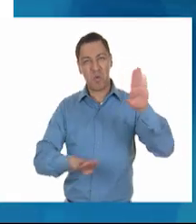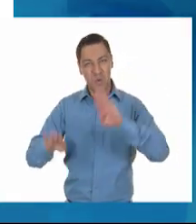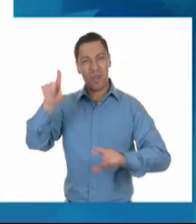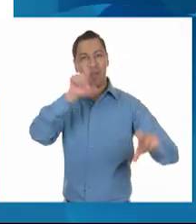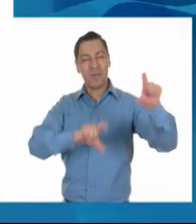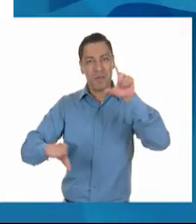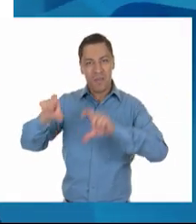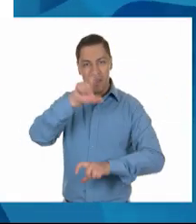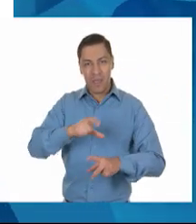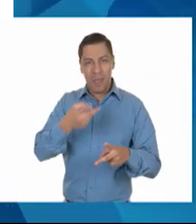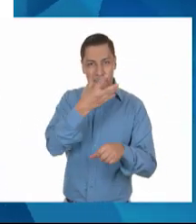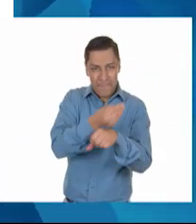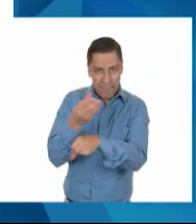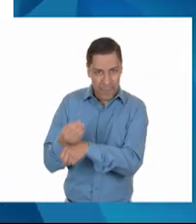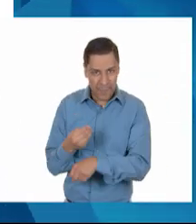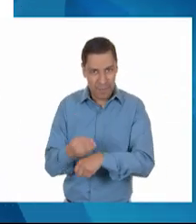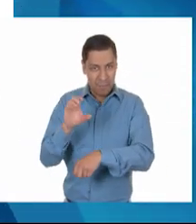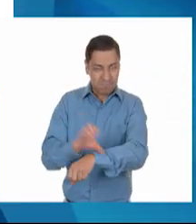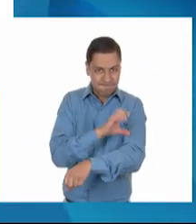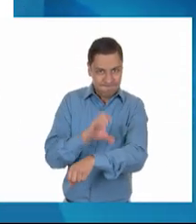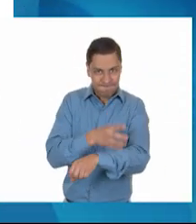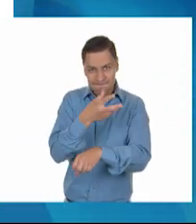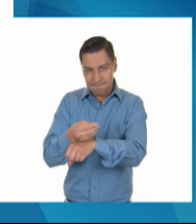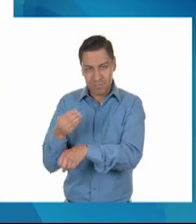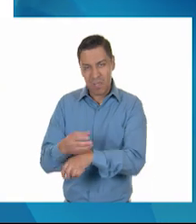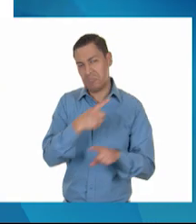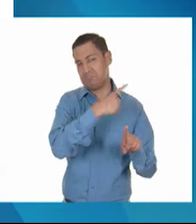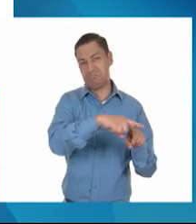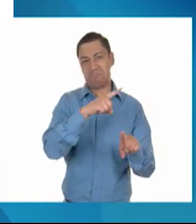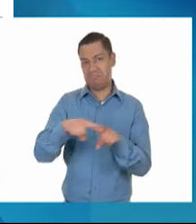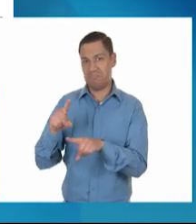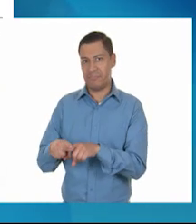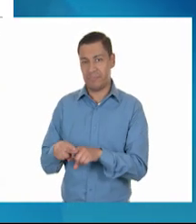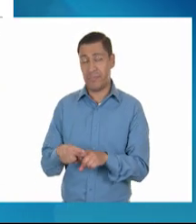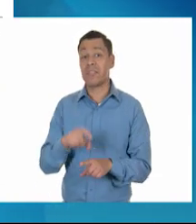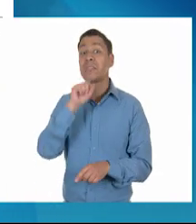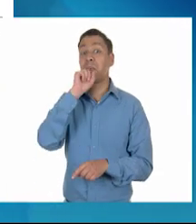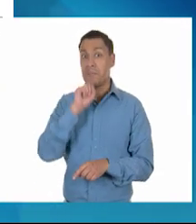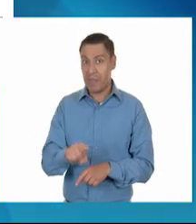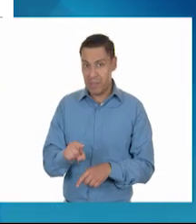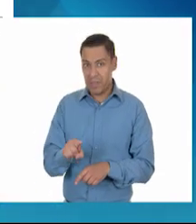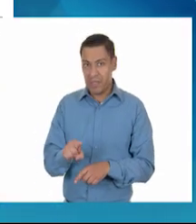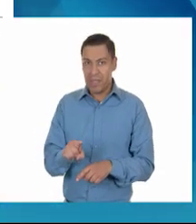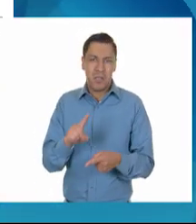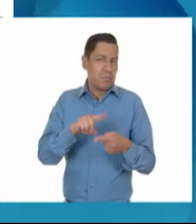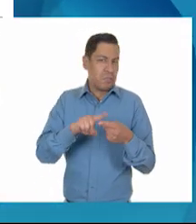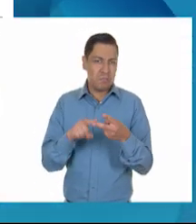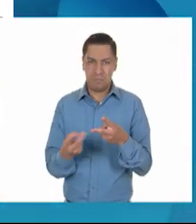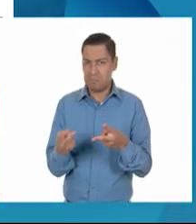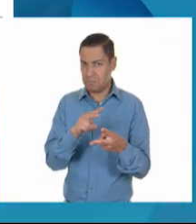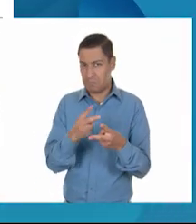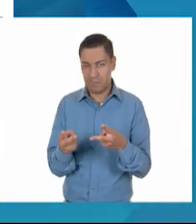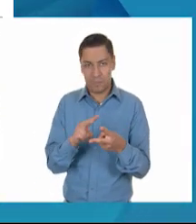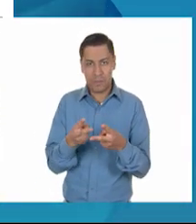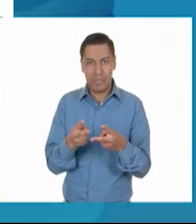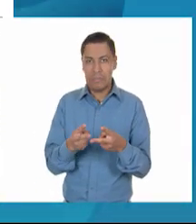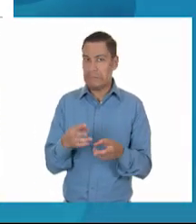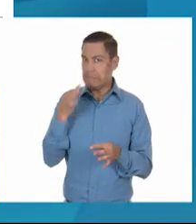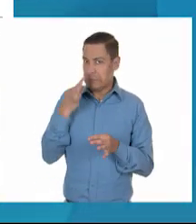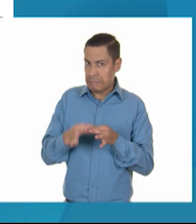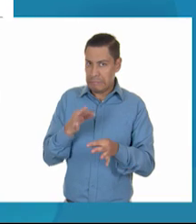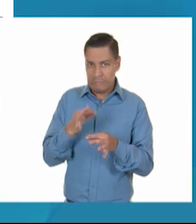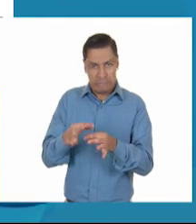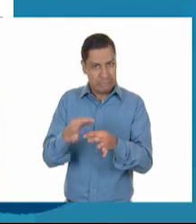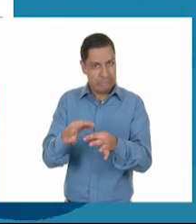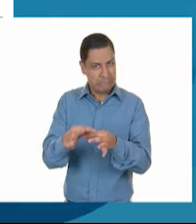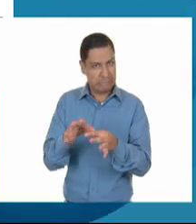química, mecánica, electrónica y muchas otras. Además, en cualquiera de los dos casos debe ser muy disciplinado y